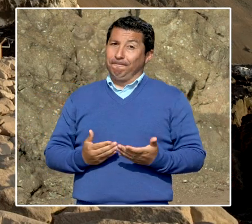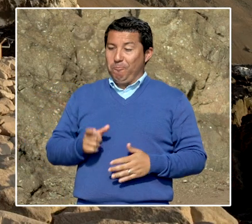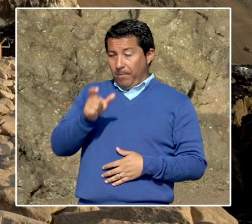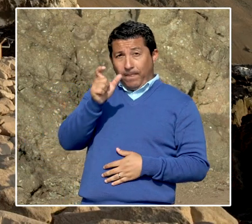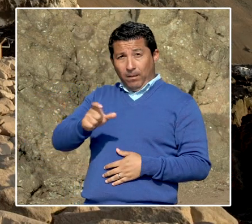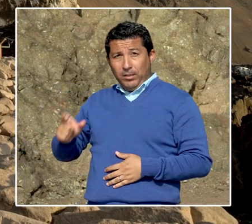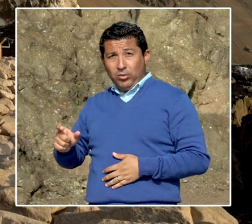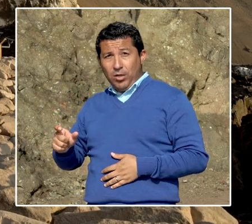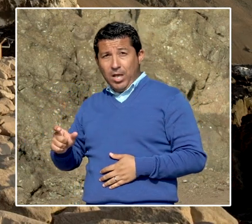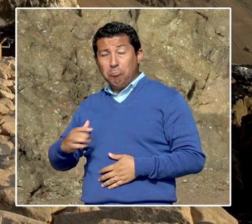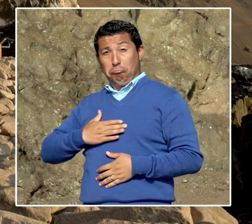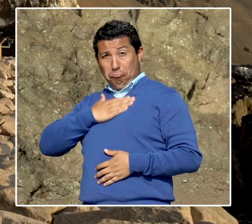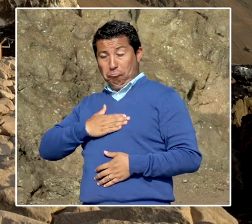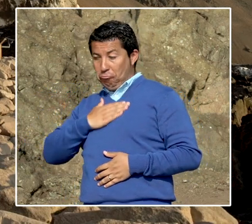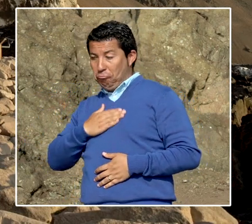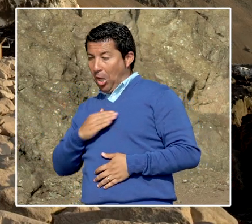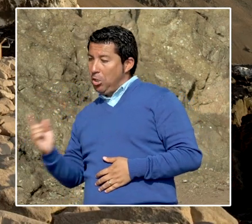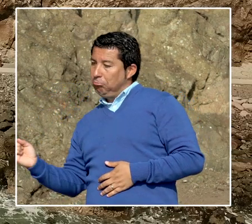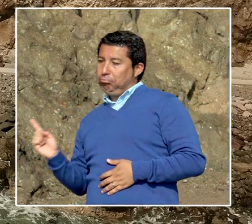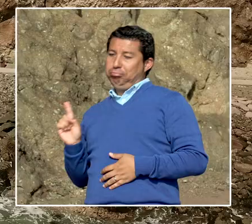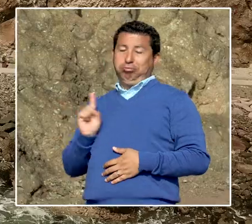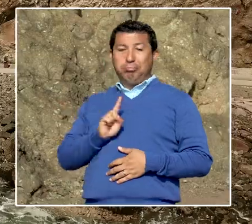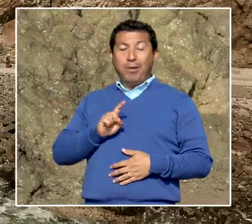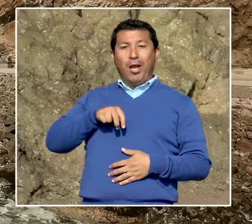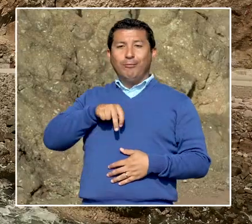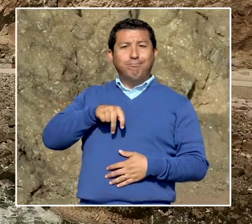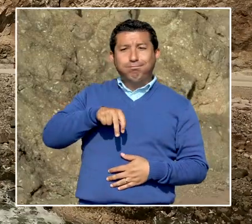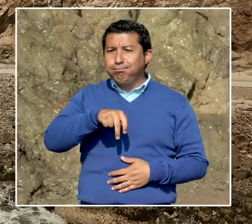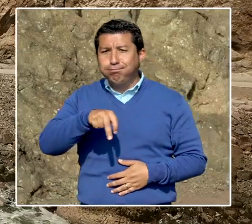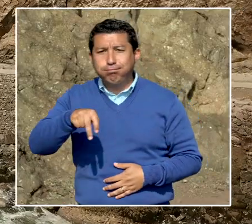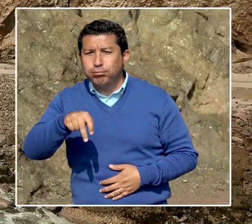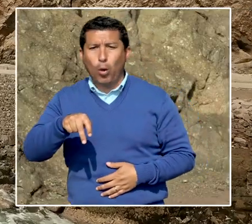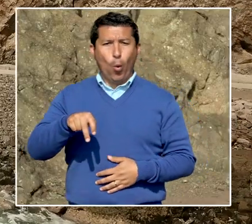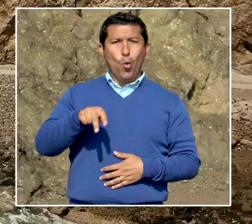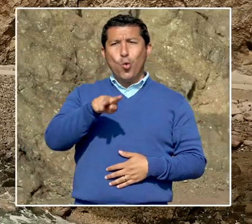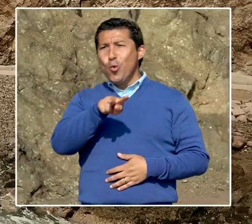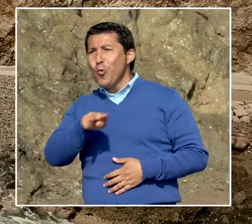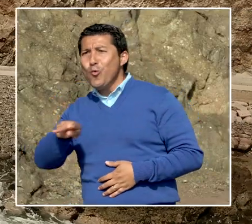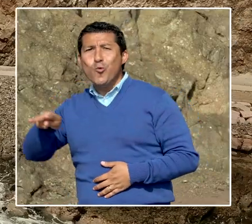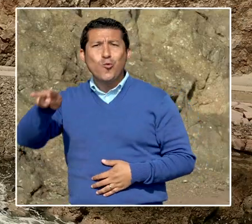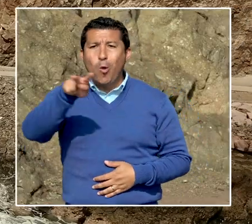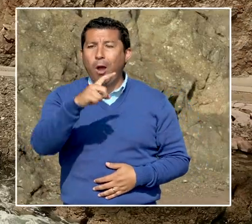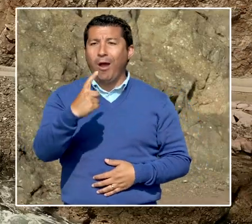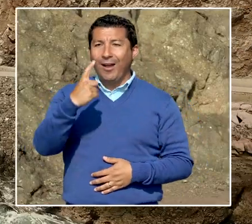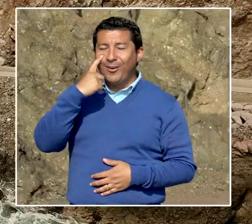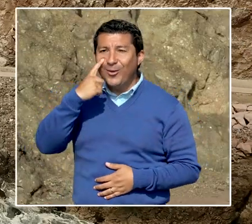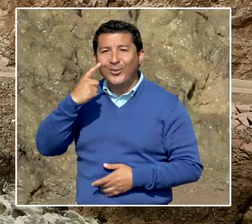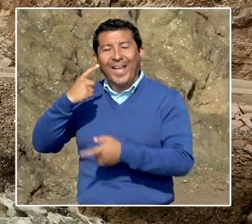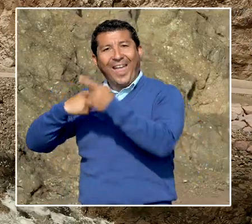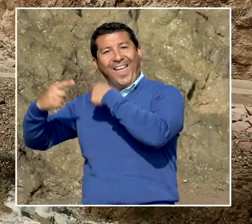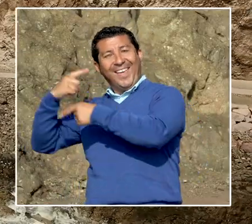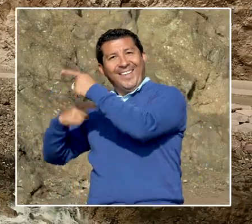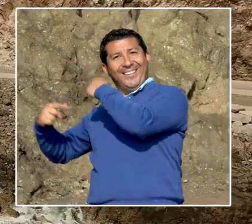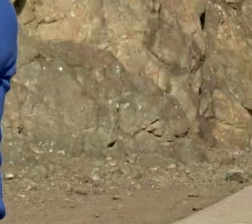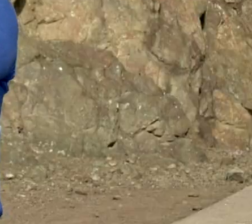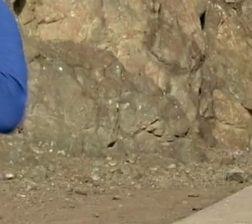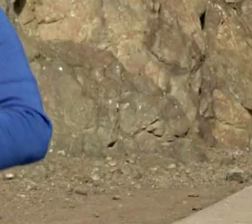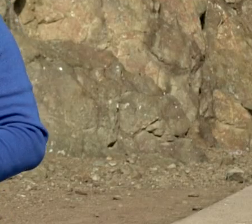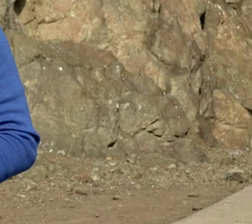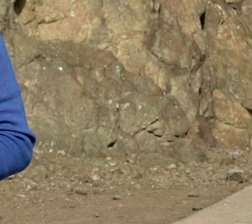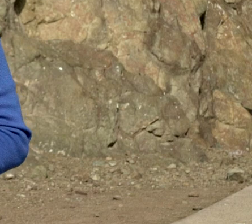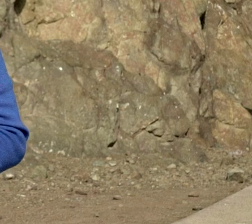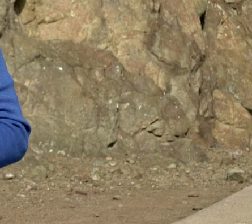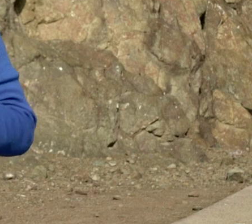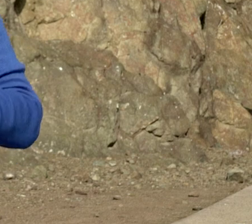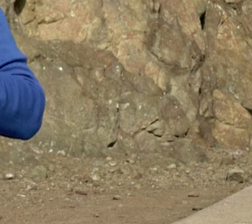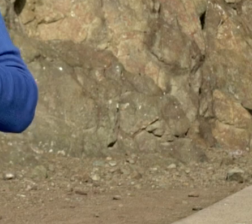para quienes deseen visitarlas los espera un recorrido donde podrán conocer parte de su historia